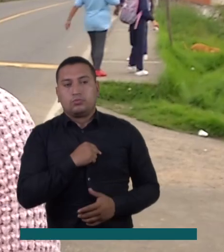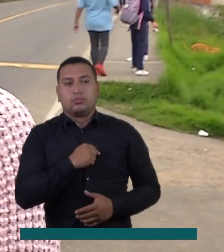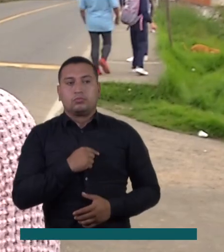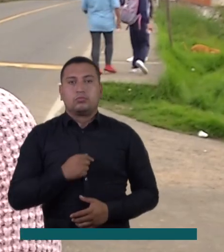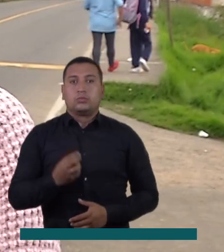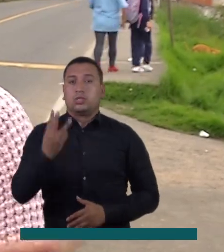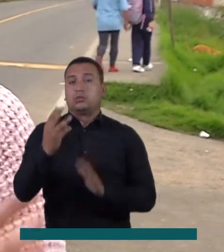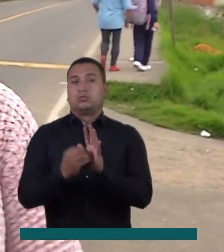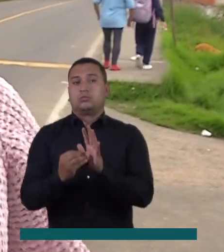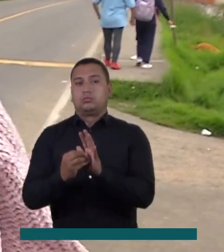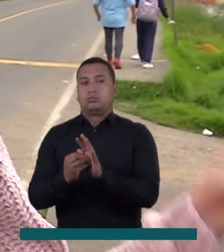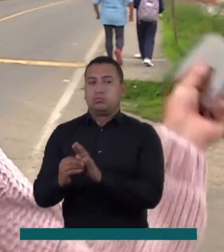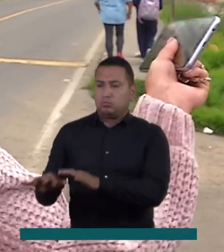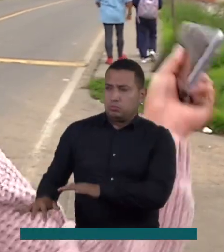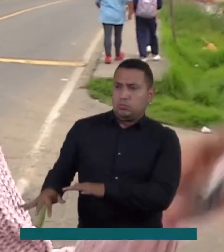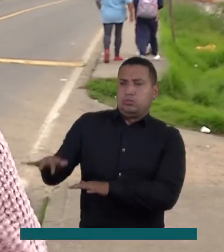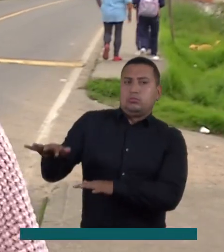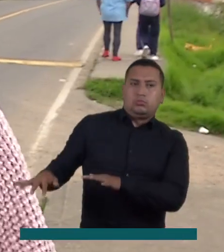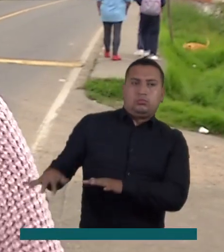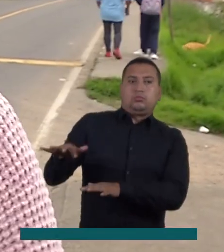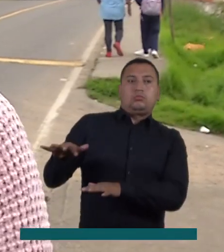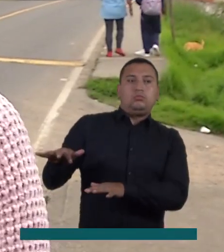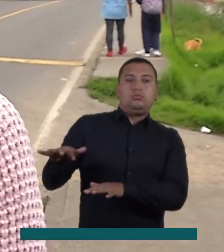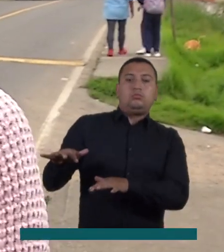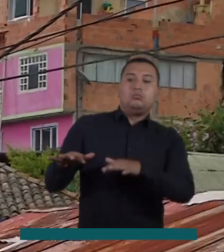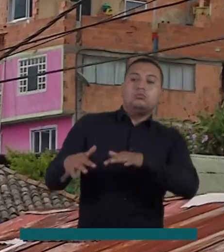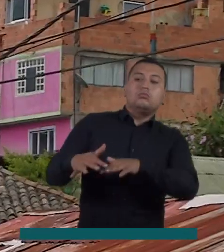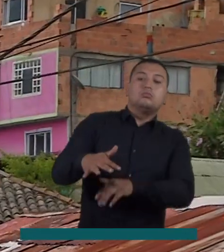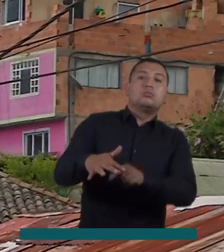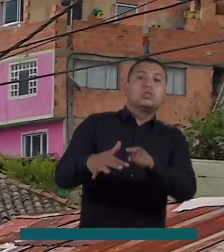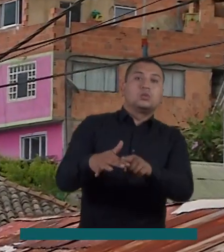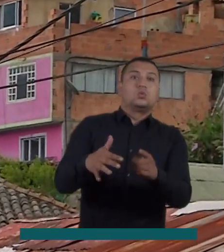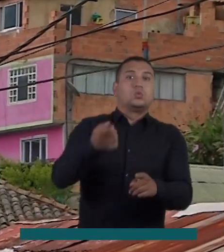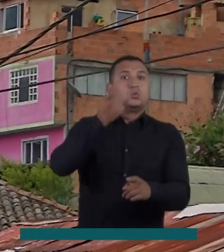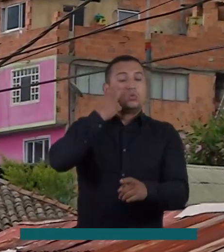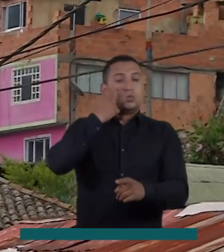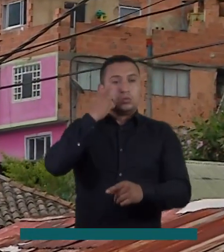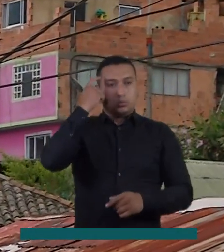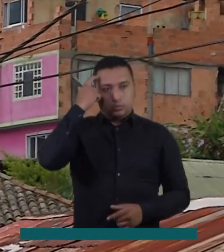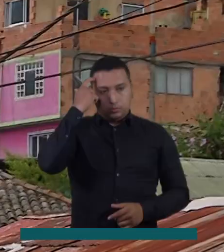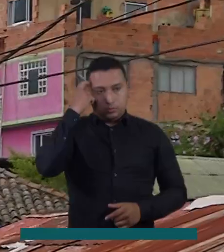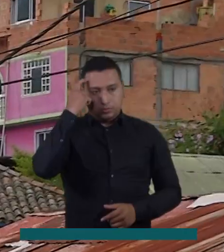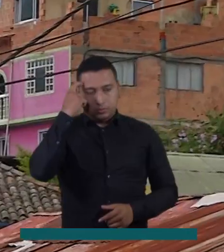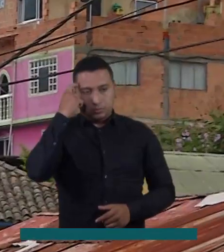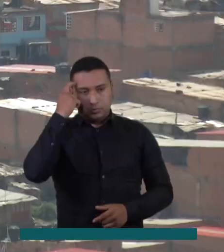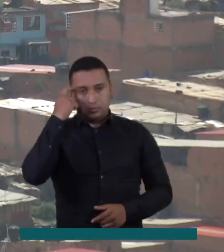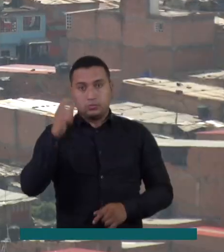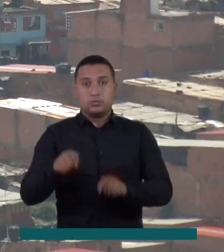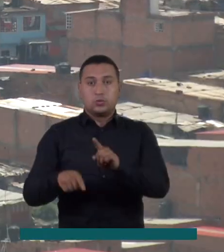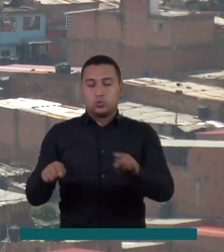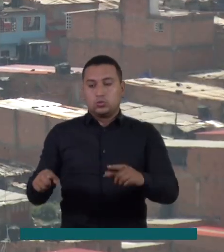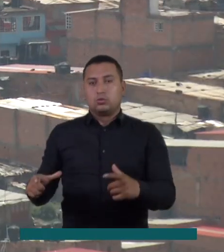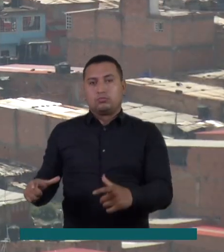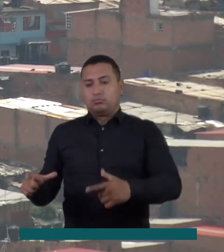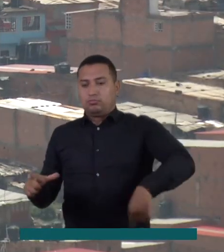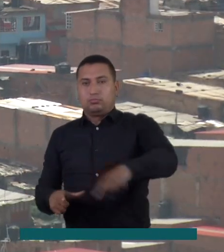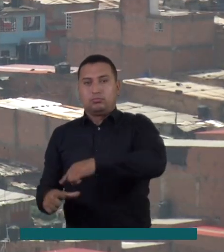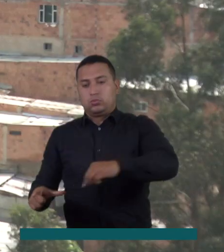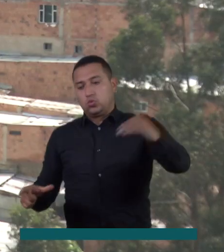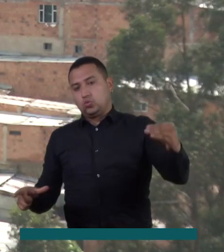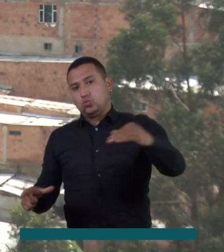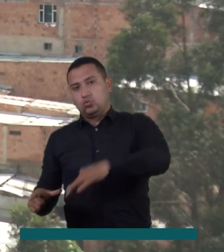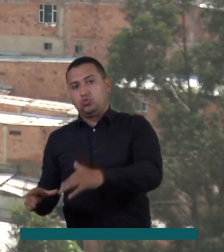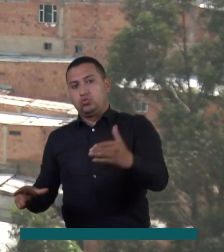que se crece el río y pues inunda la parte de acá abajo, que es relleno. Debido al invierno, algunas alcantarillas se han tapado y se han presentado